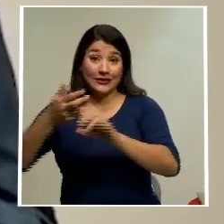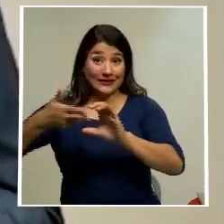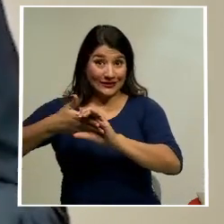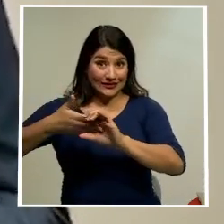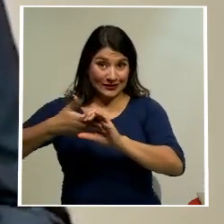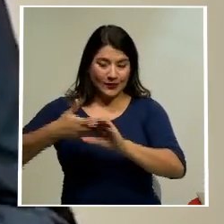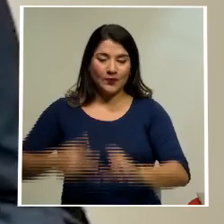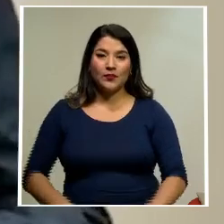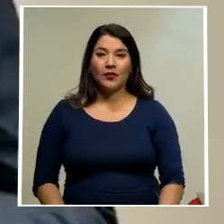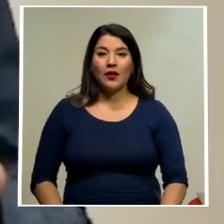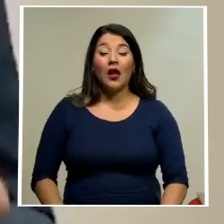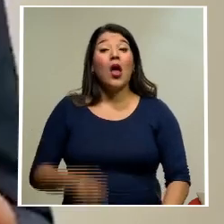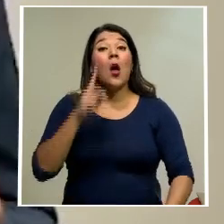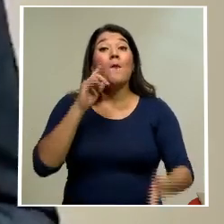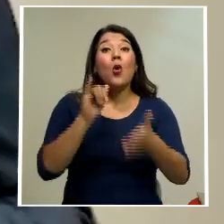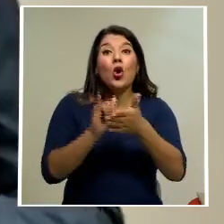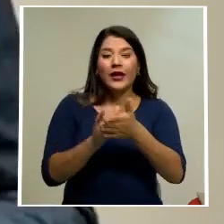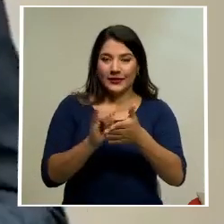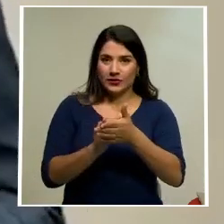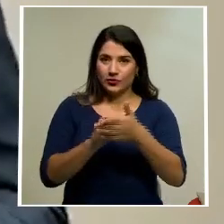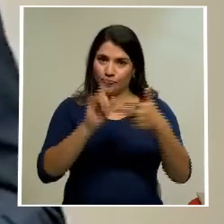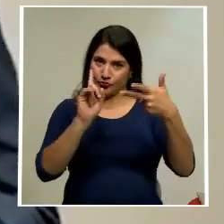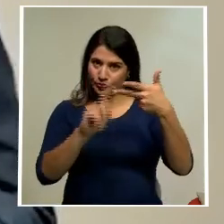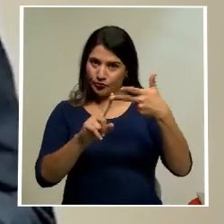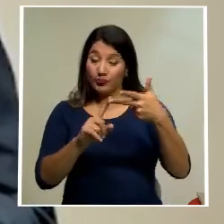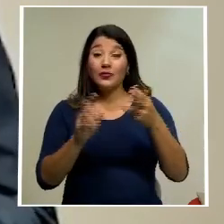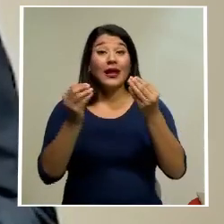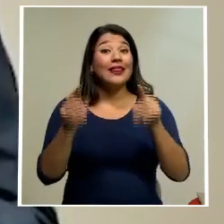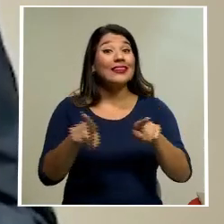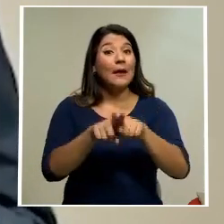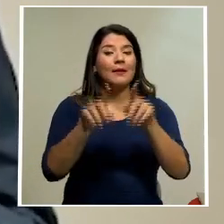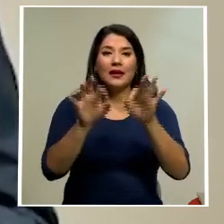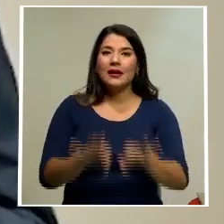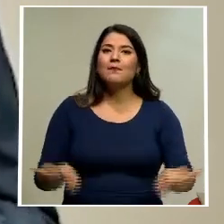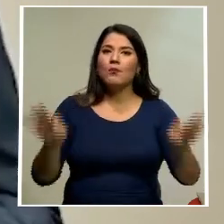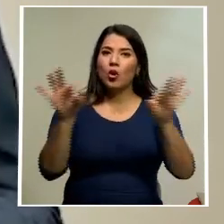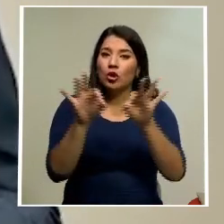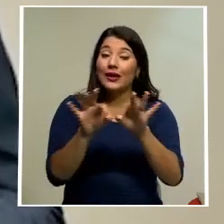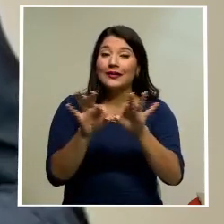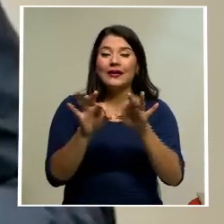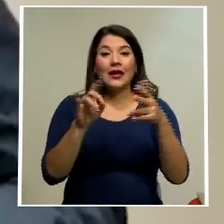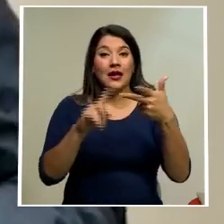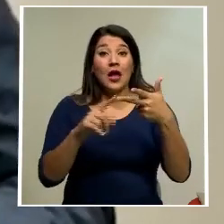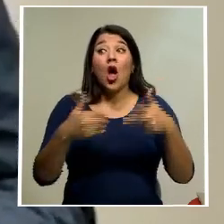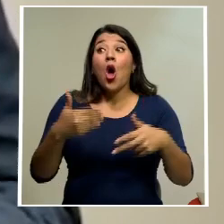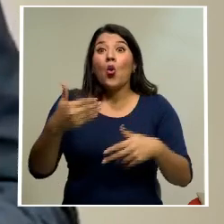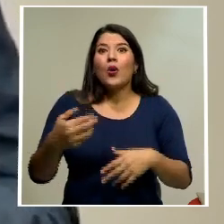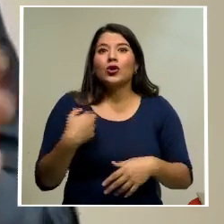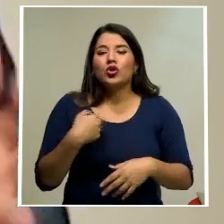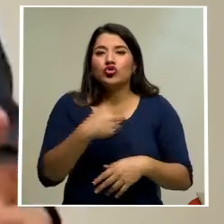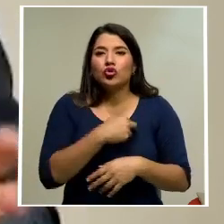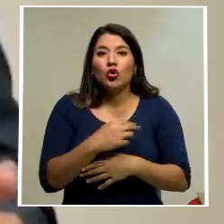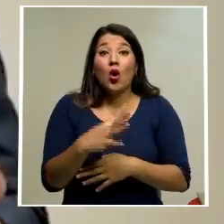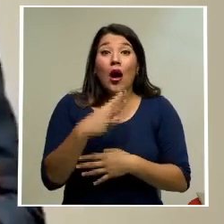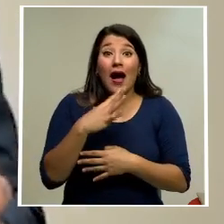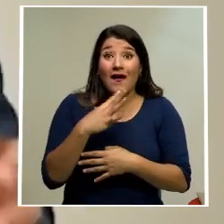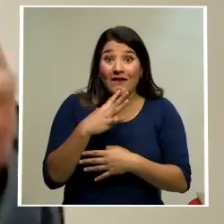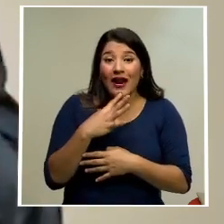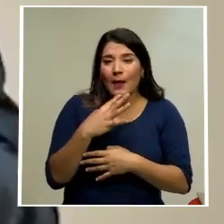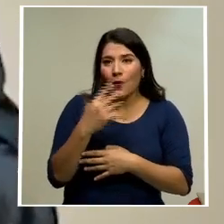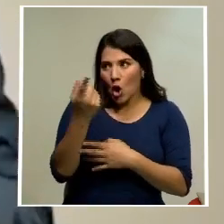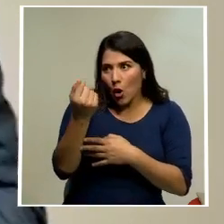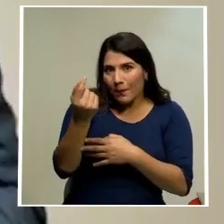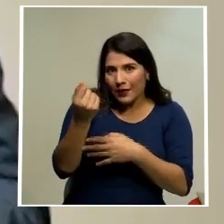combustibles. Dicho esto, el tercer elemento que me parece importante señalar es que cuando hablamos de la evolución de los